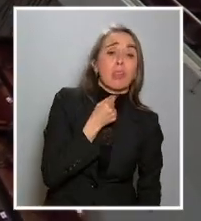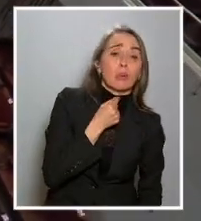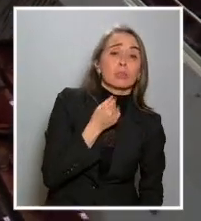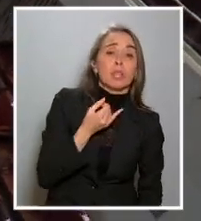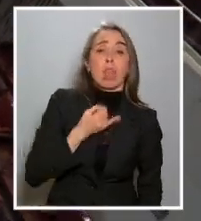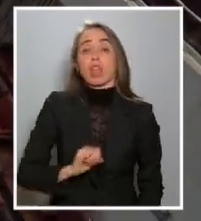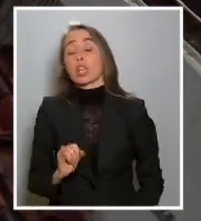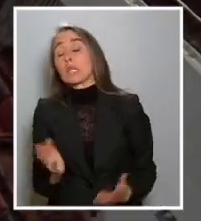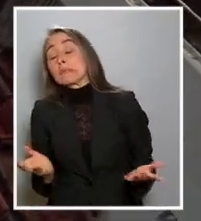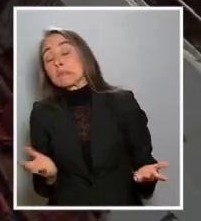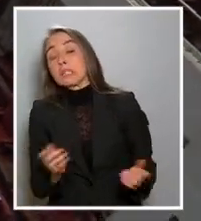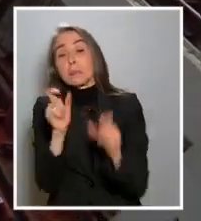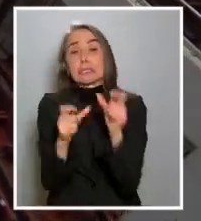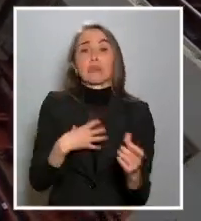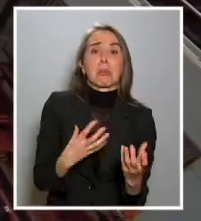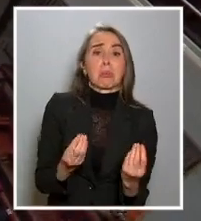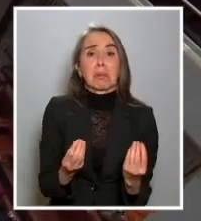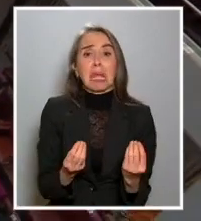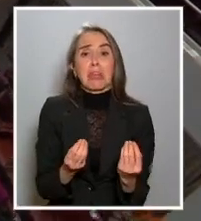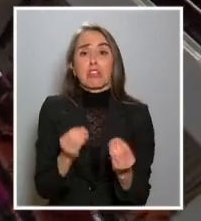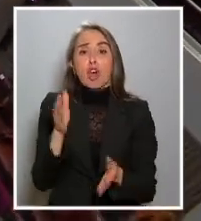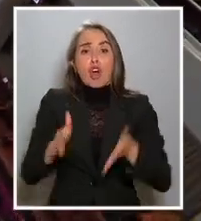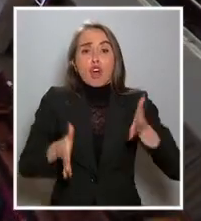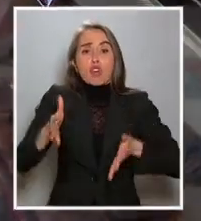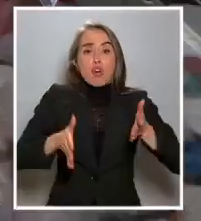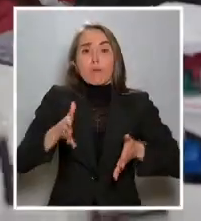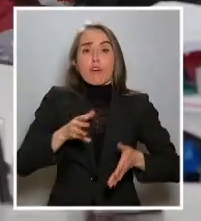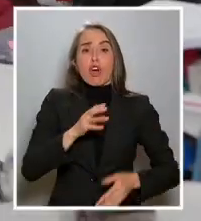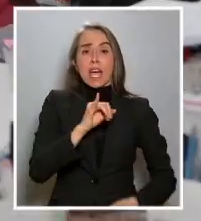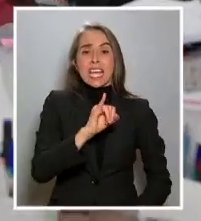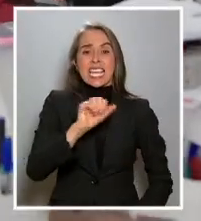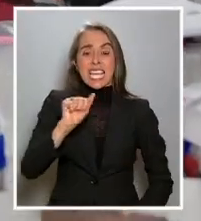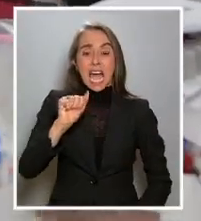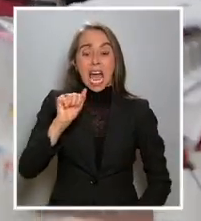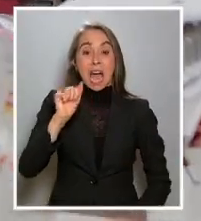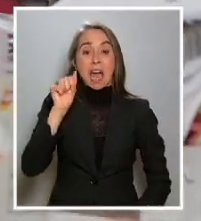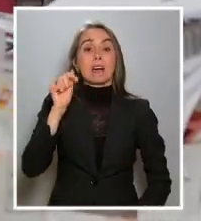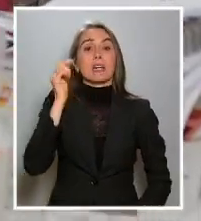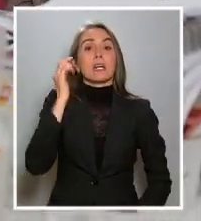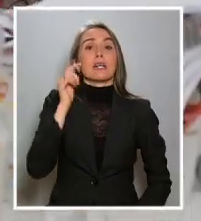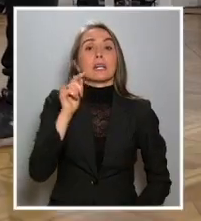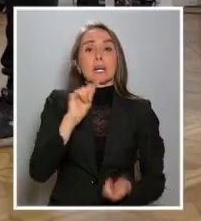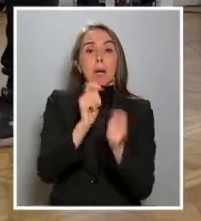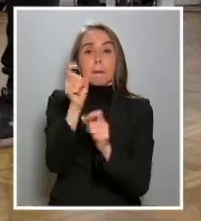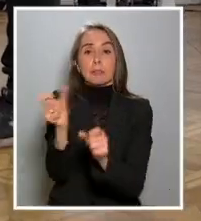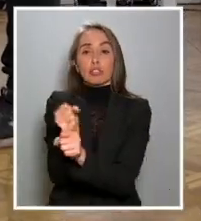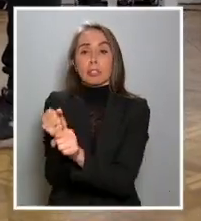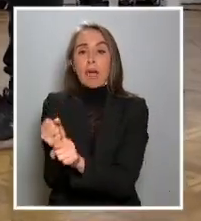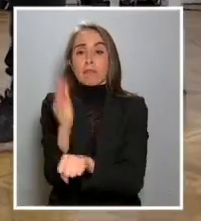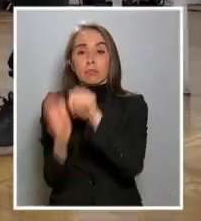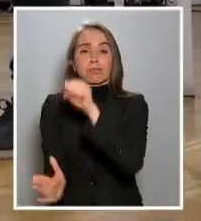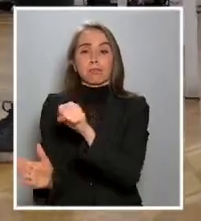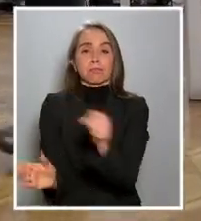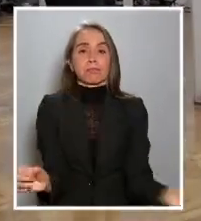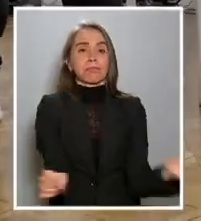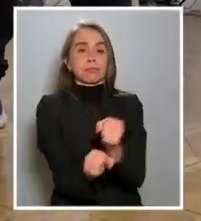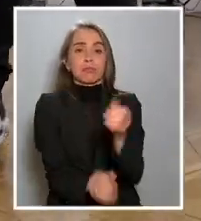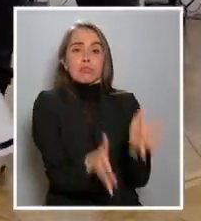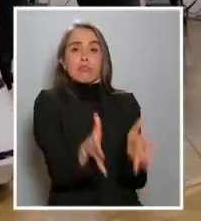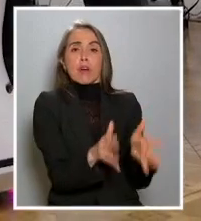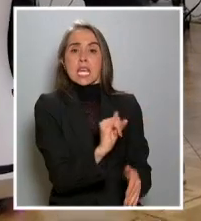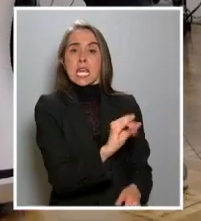temor de que la inteligencia artificial reemplace a personas en sus puestos de trabajo. Pero ello no nos debe